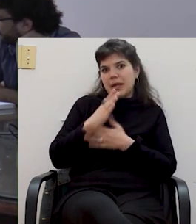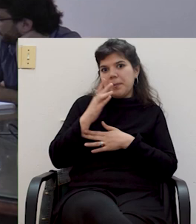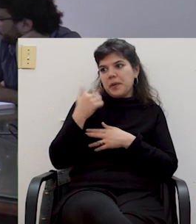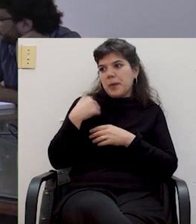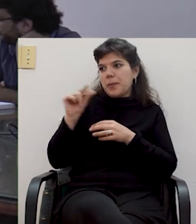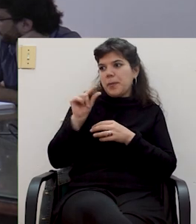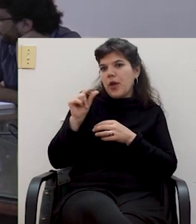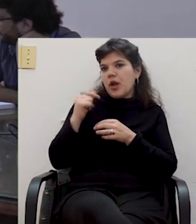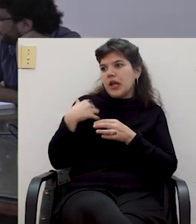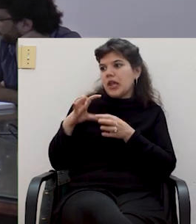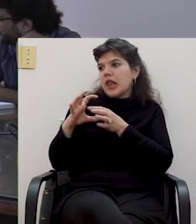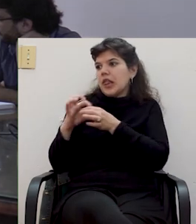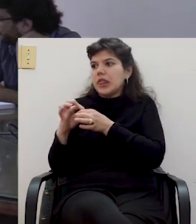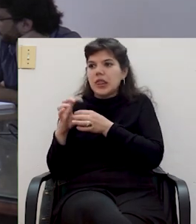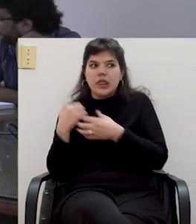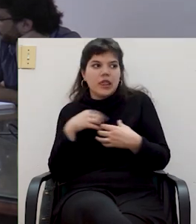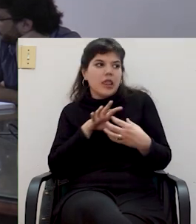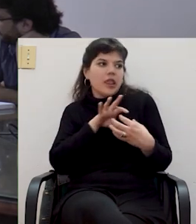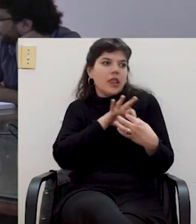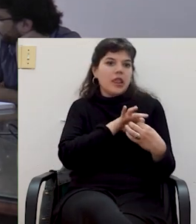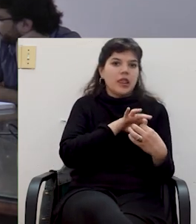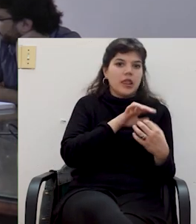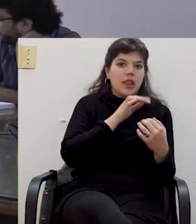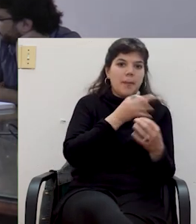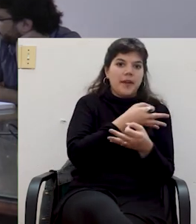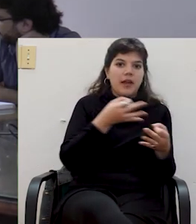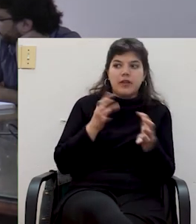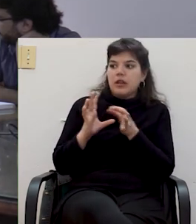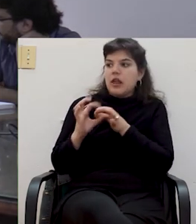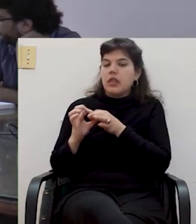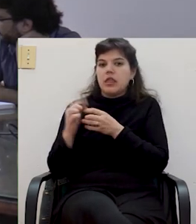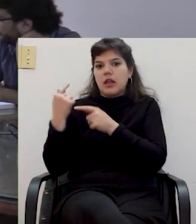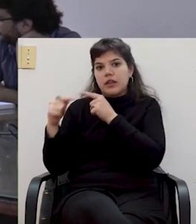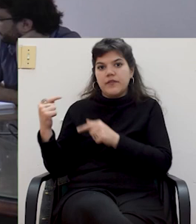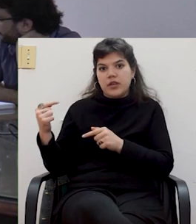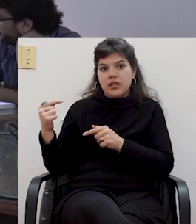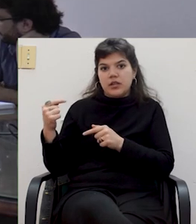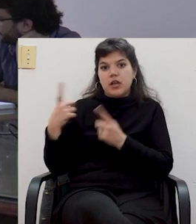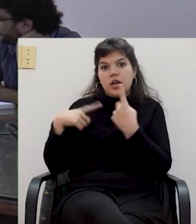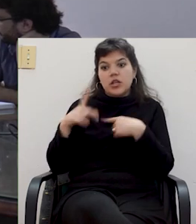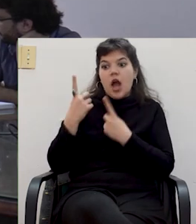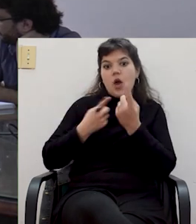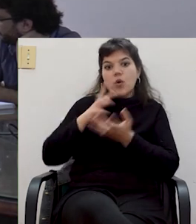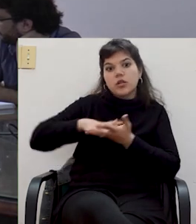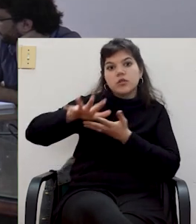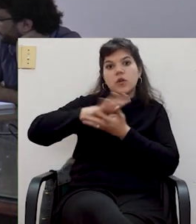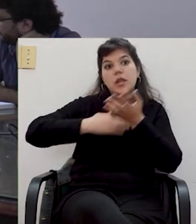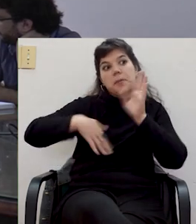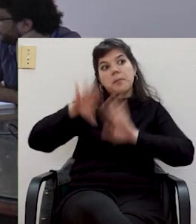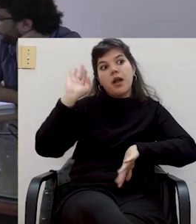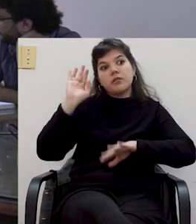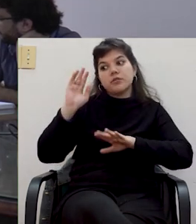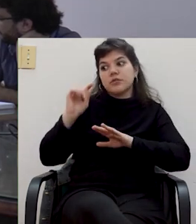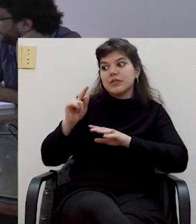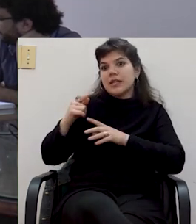un poquito sujeto hegemónico, digamos. Y en algunos encuadres, en algunos contextos, seremos más disidentes